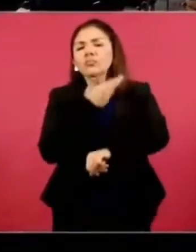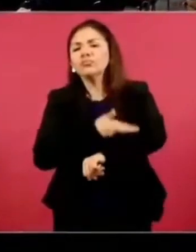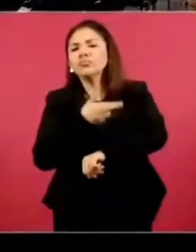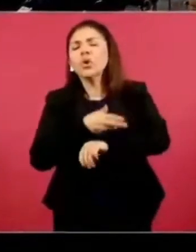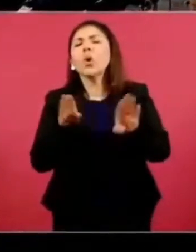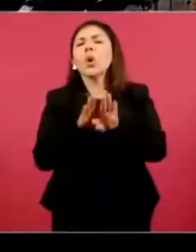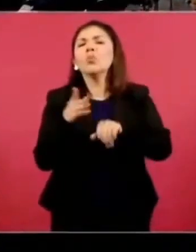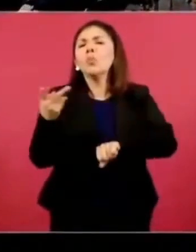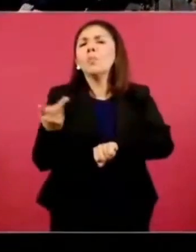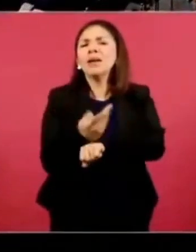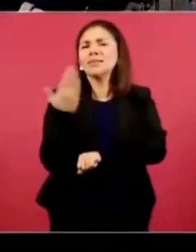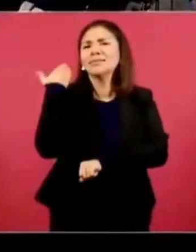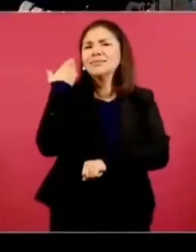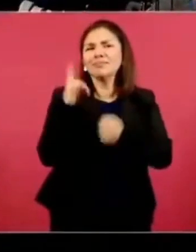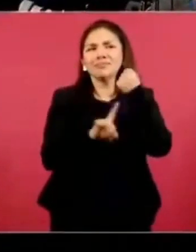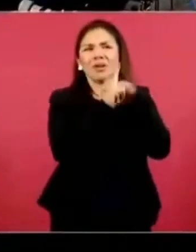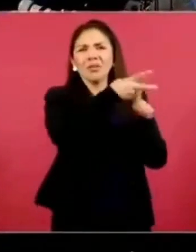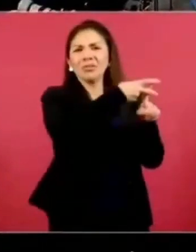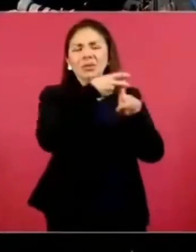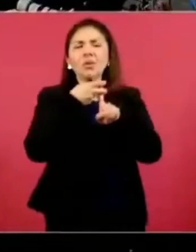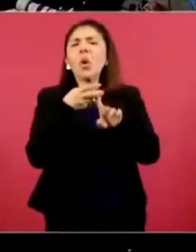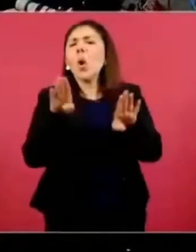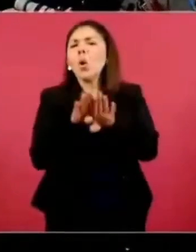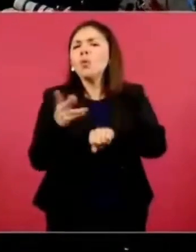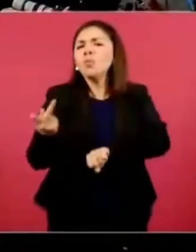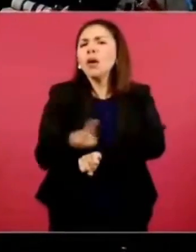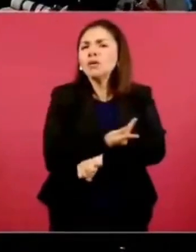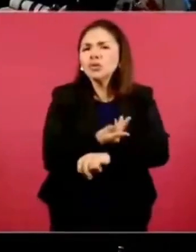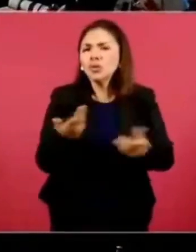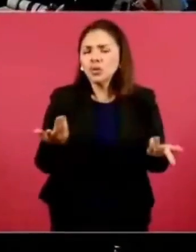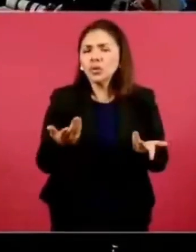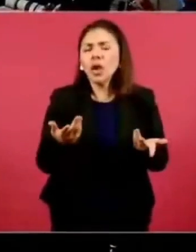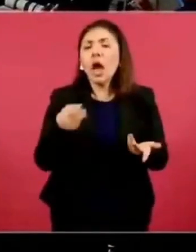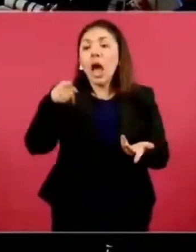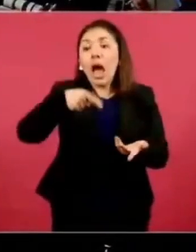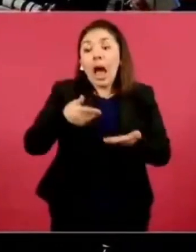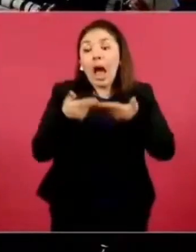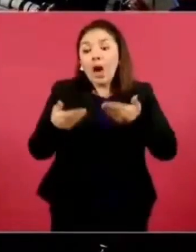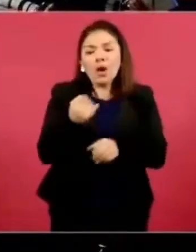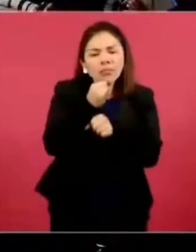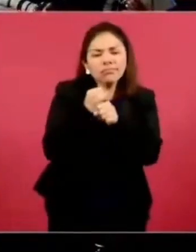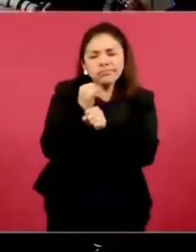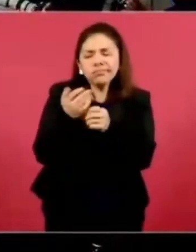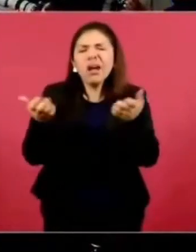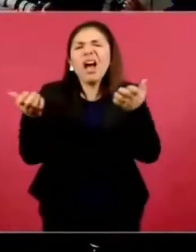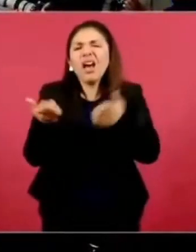hechos y qué se está haciendo actualmente.